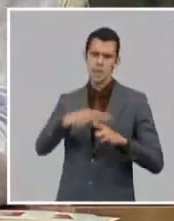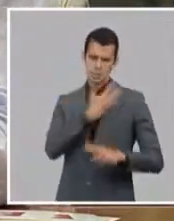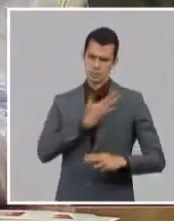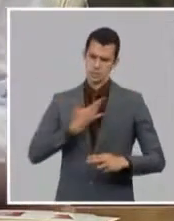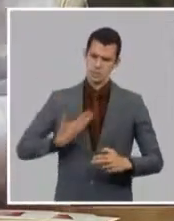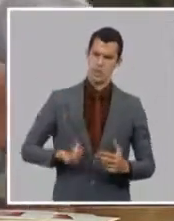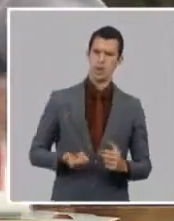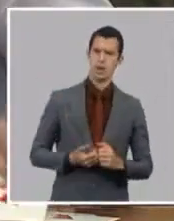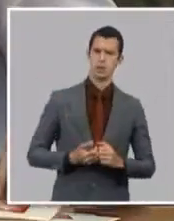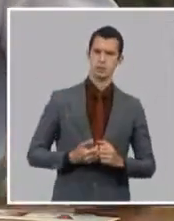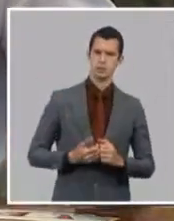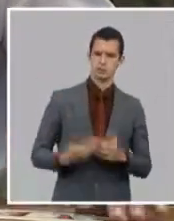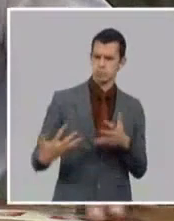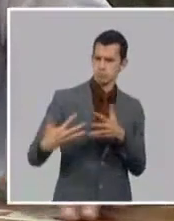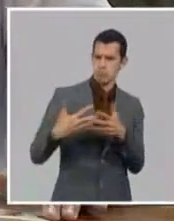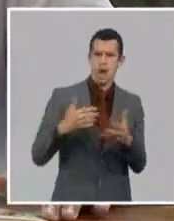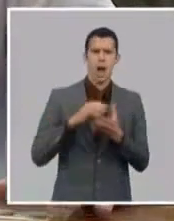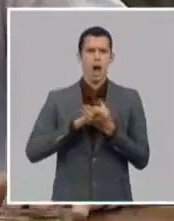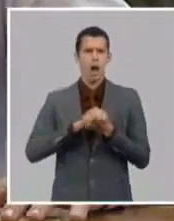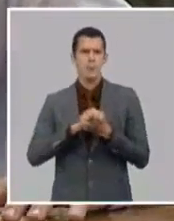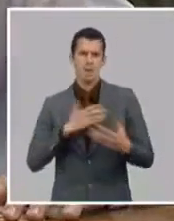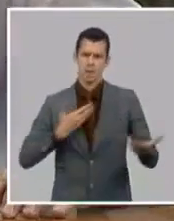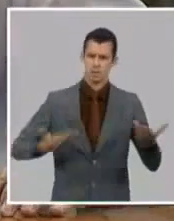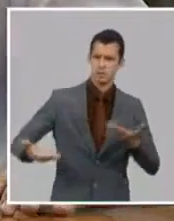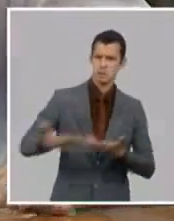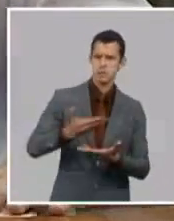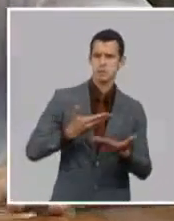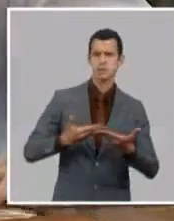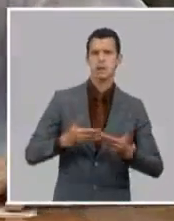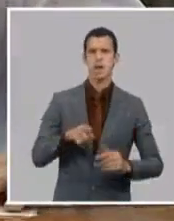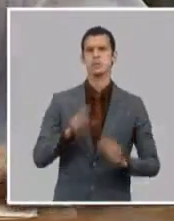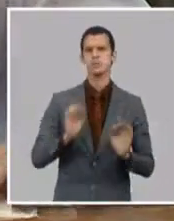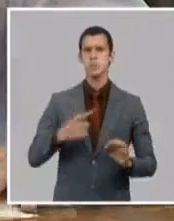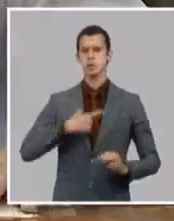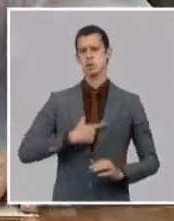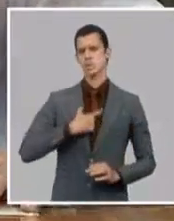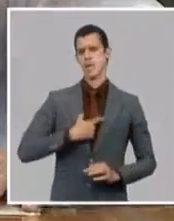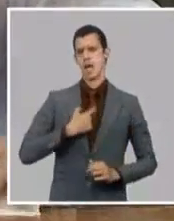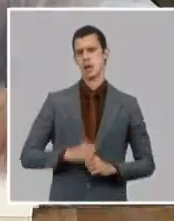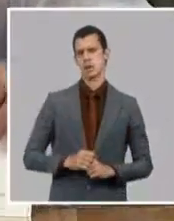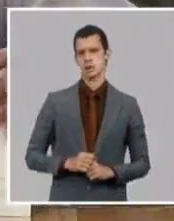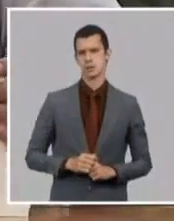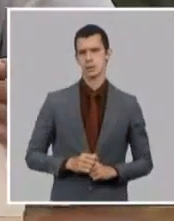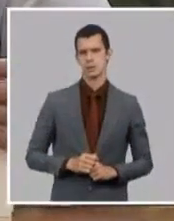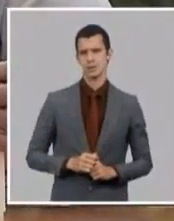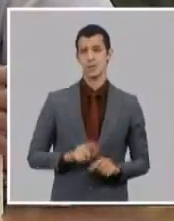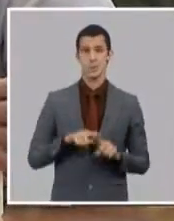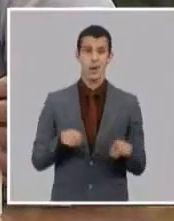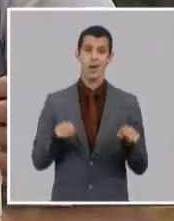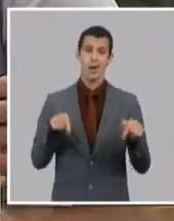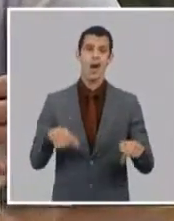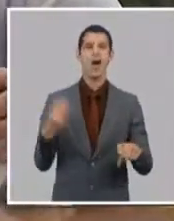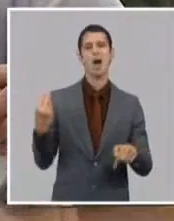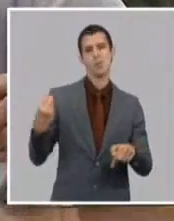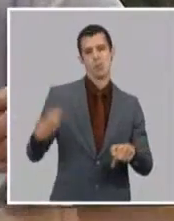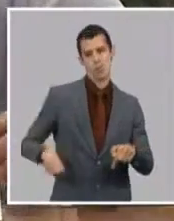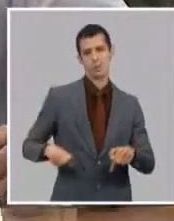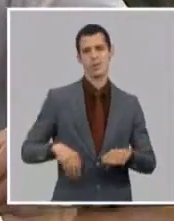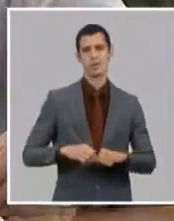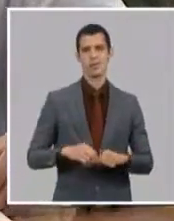tranquilidad para lograr sus propósitos. Y para eso se han apoyado en una enorme campaña mediática.